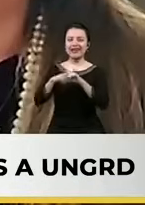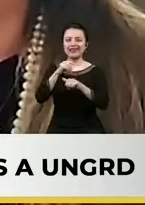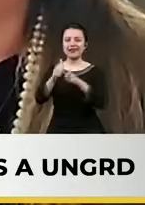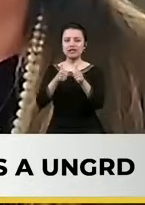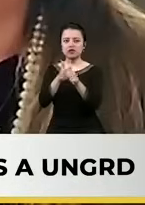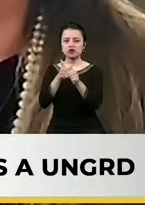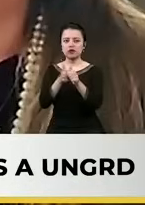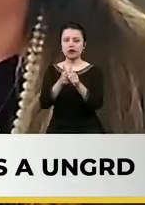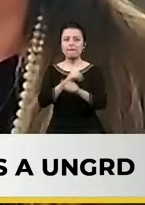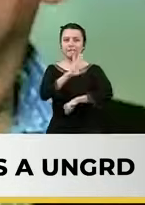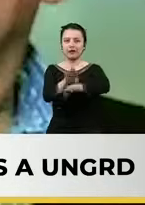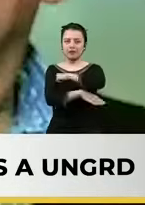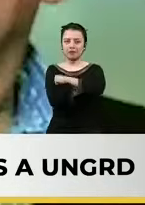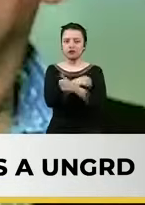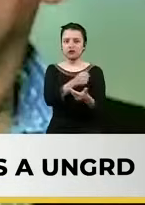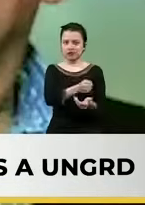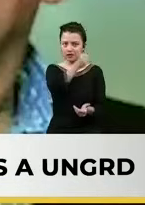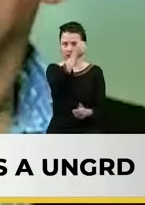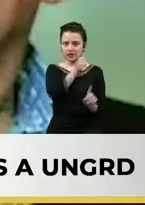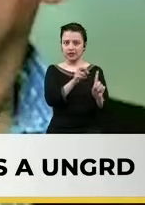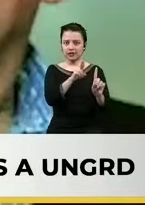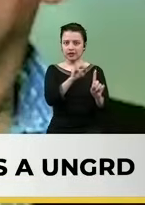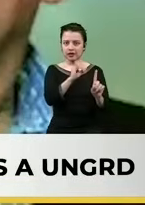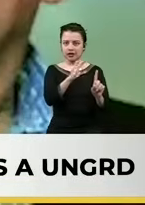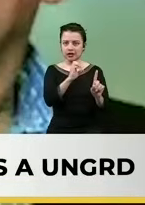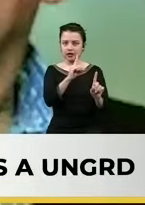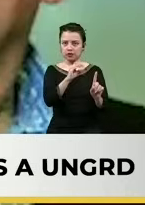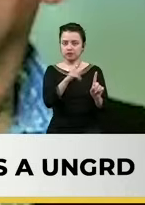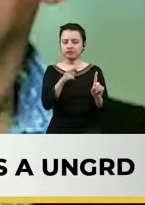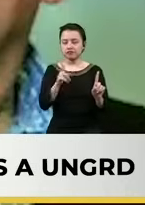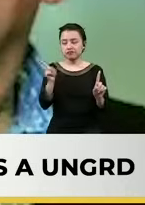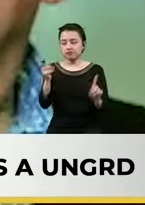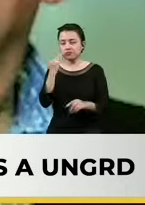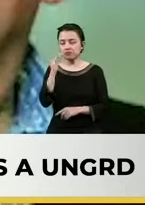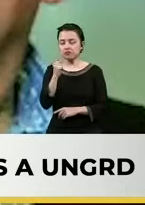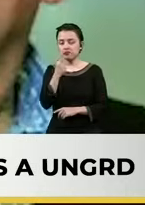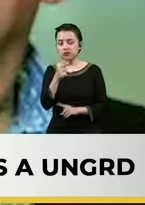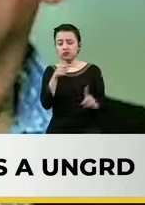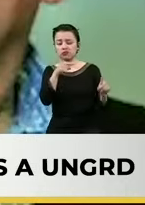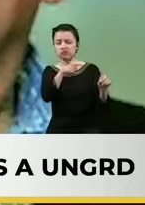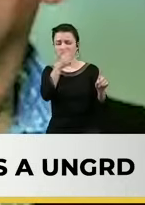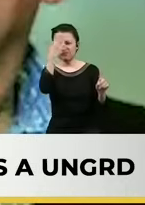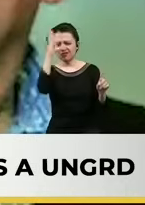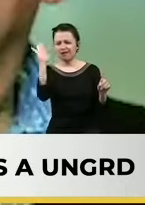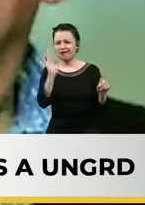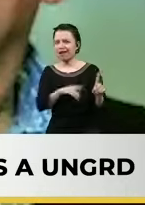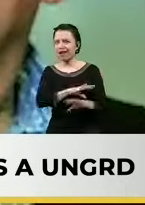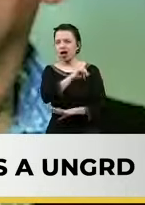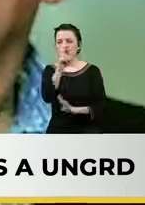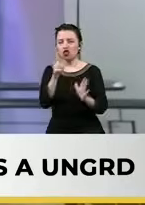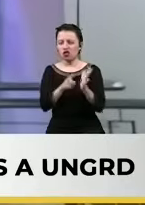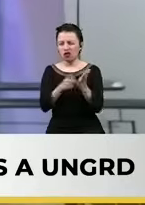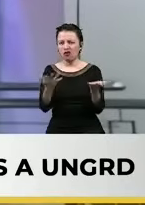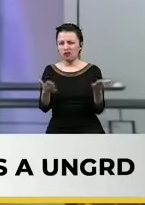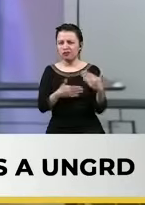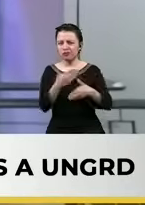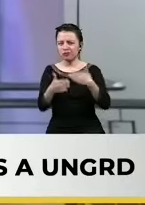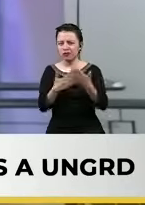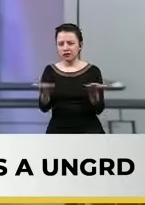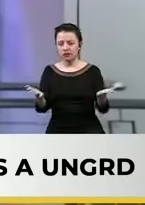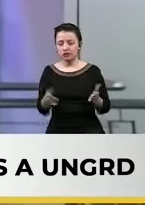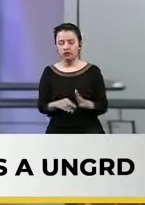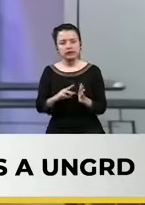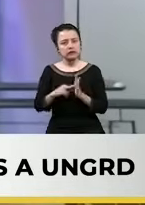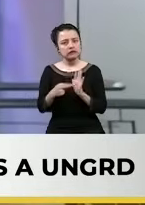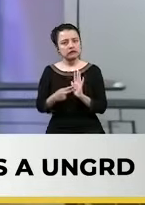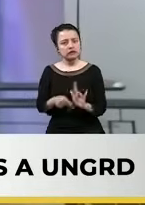del ministro de Hacienda, Ricardo Bonilla, quien aseguró que el ministro estaba enterado de absolutamente todo. Es decir, que el